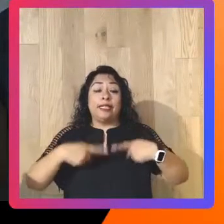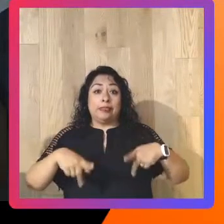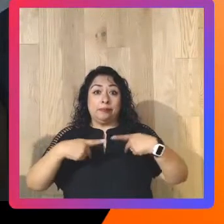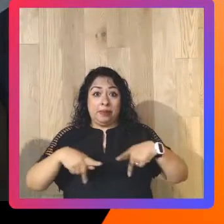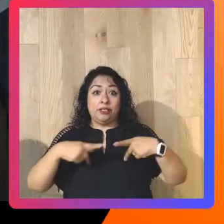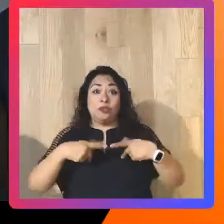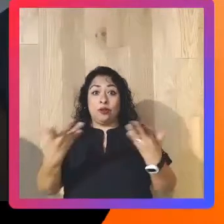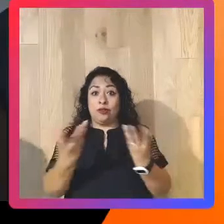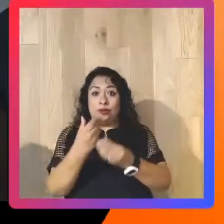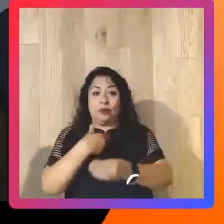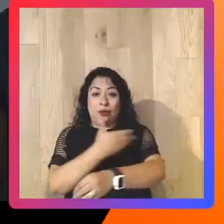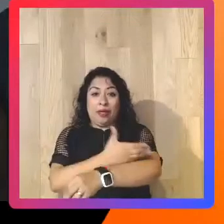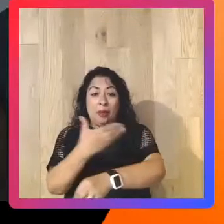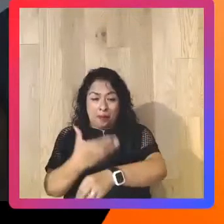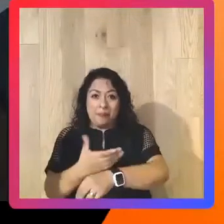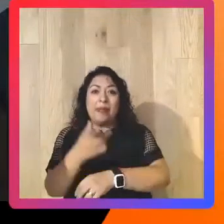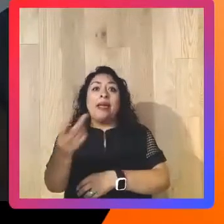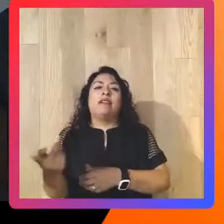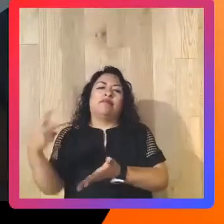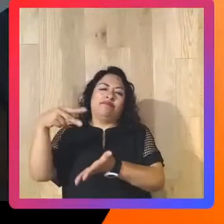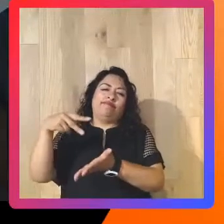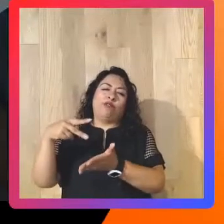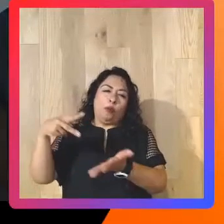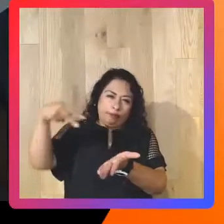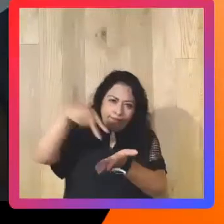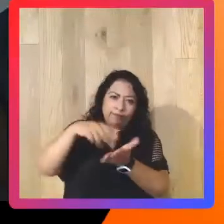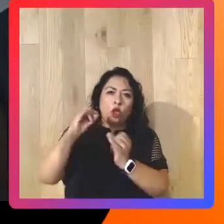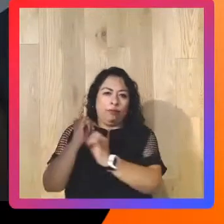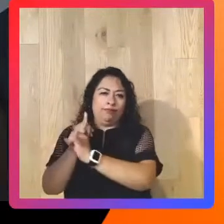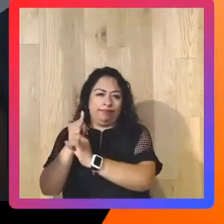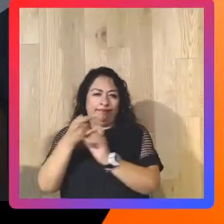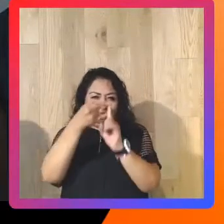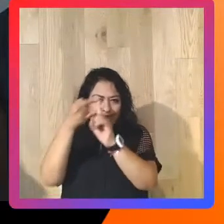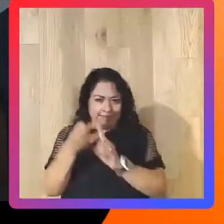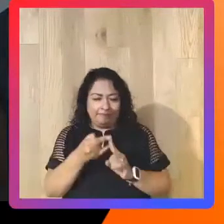personas que nos acompañan virtual y presencialmente.